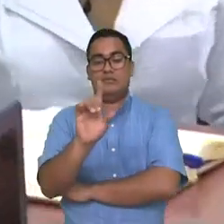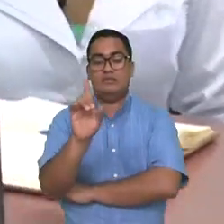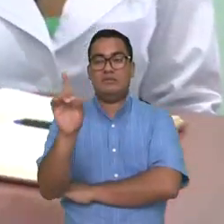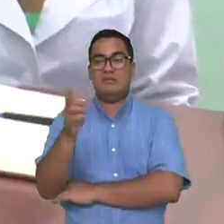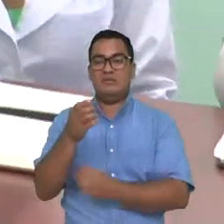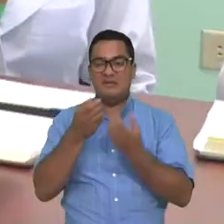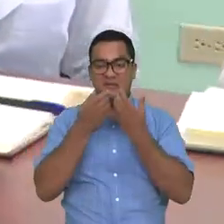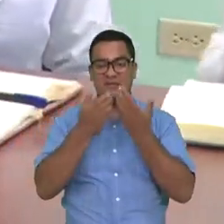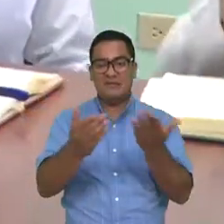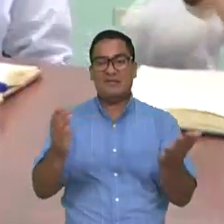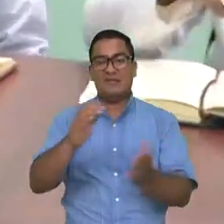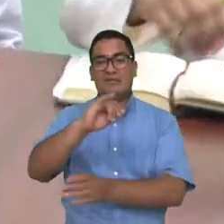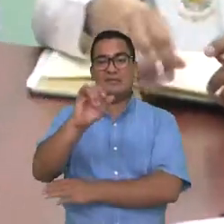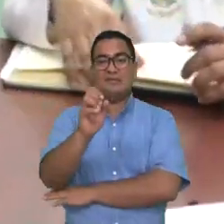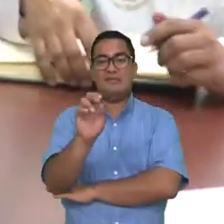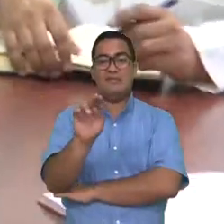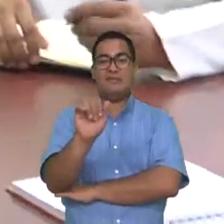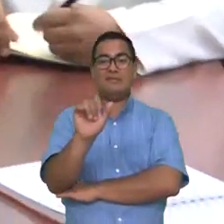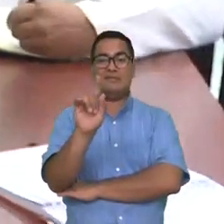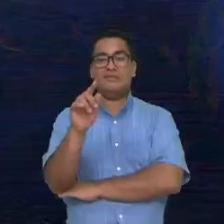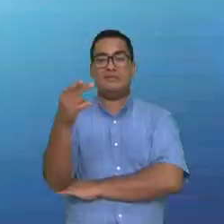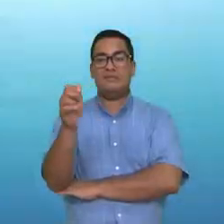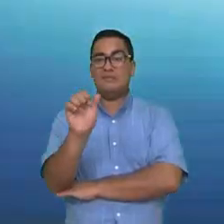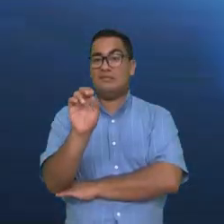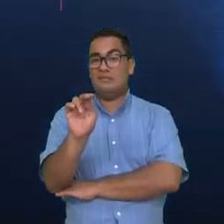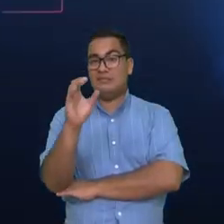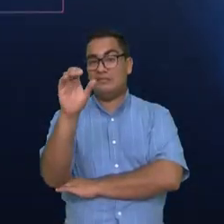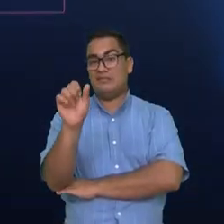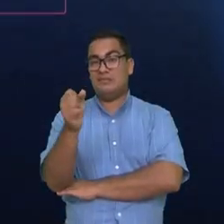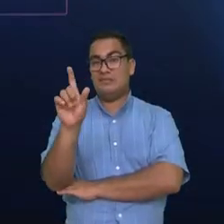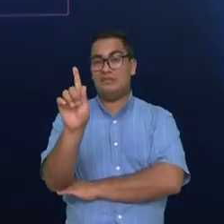para el canal parlamentario Jonathan Castro.